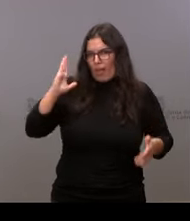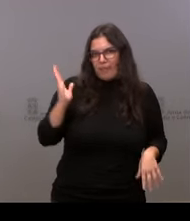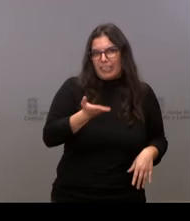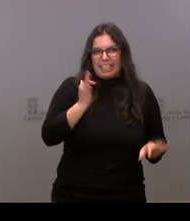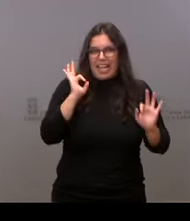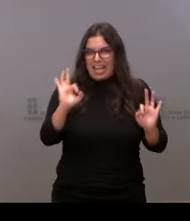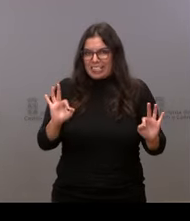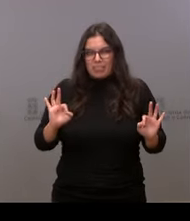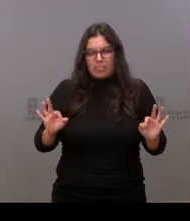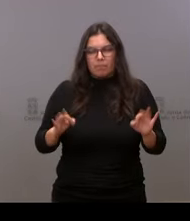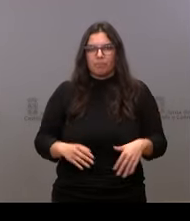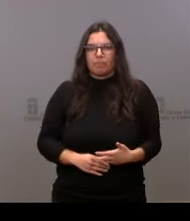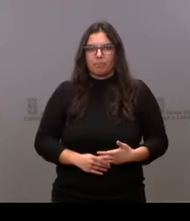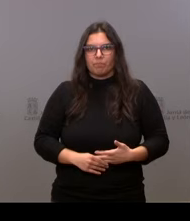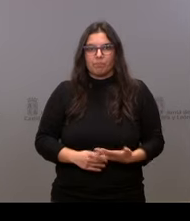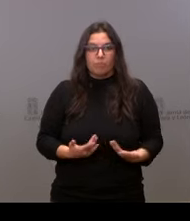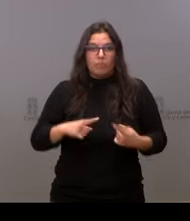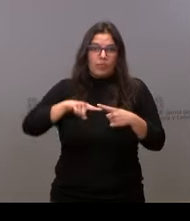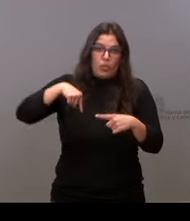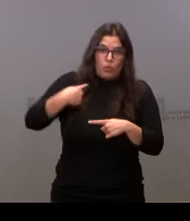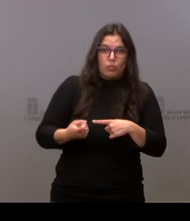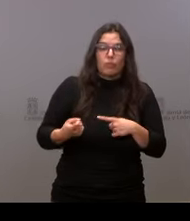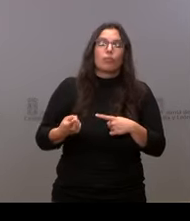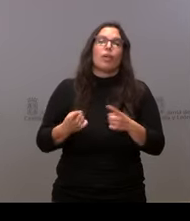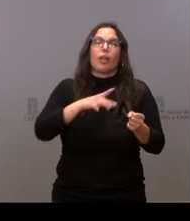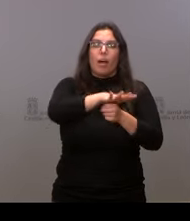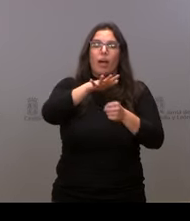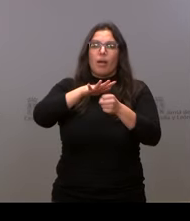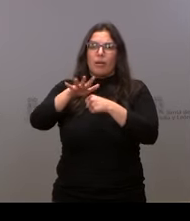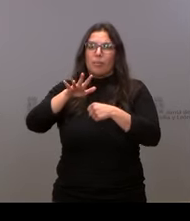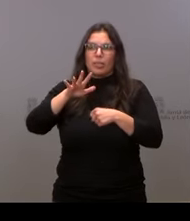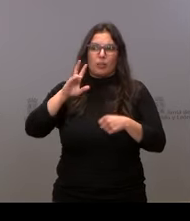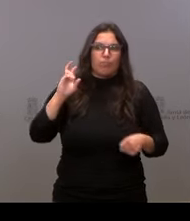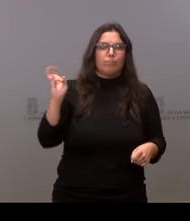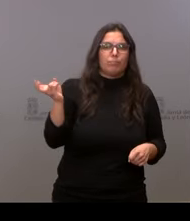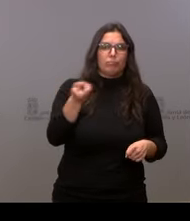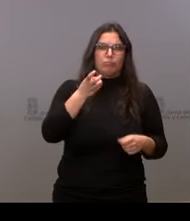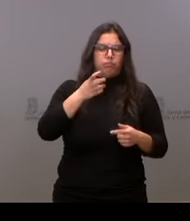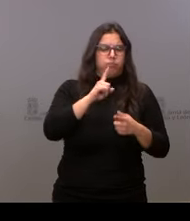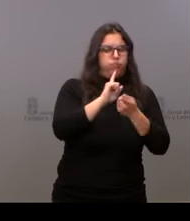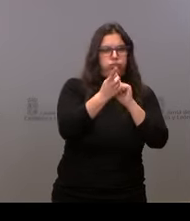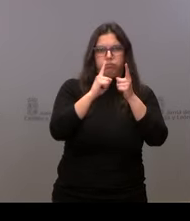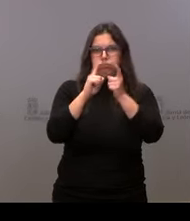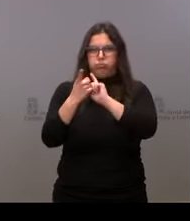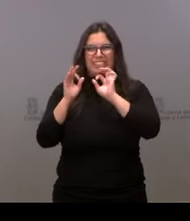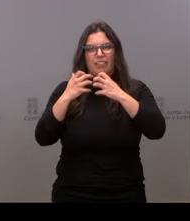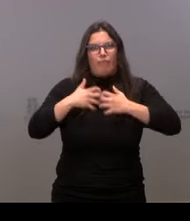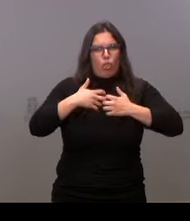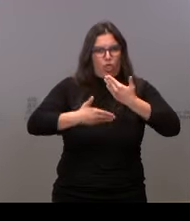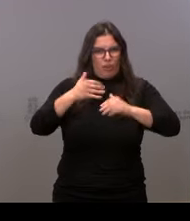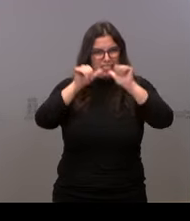realidad y ha generado en muchos ámbitos de la vida un cambio en el funcionamiento